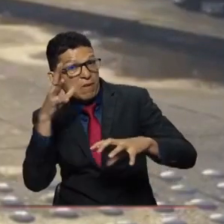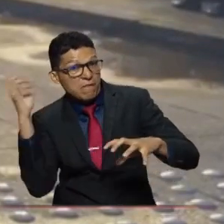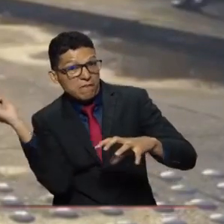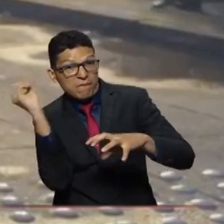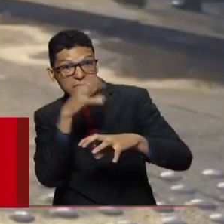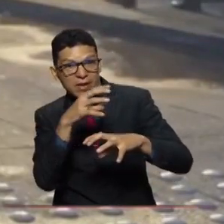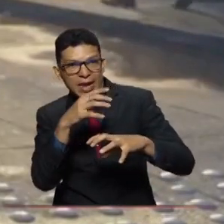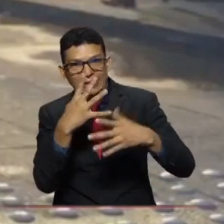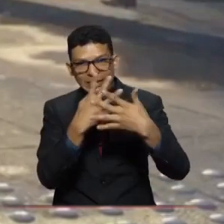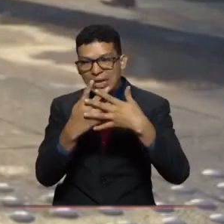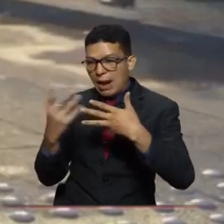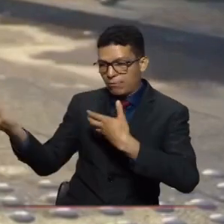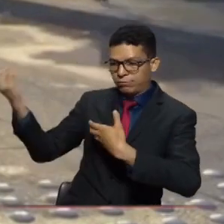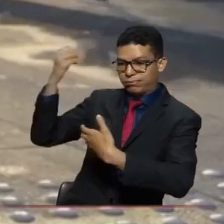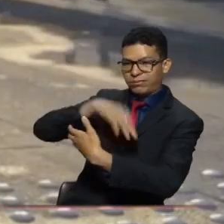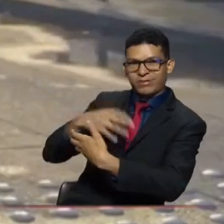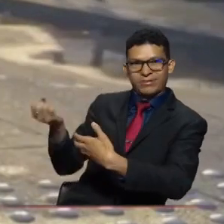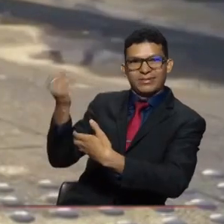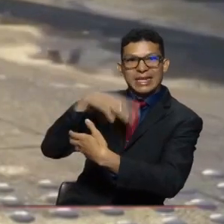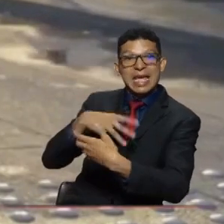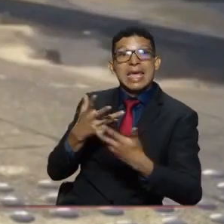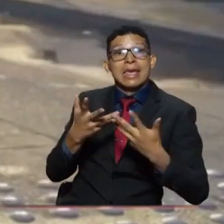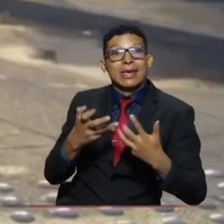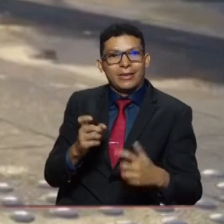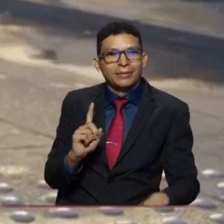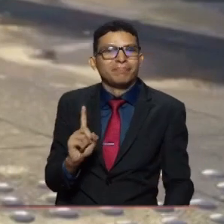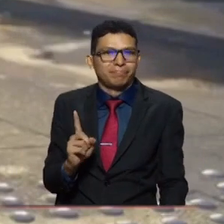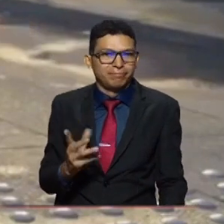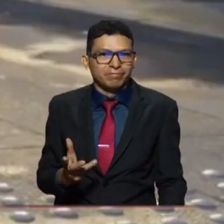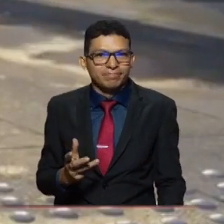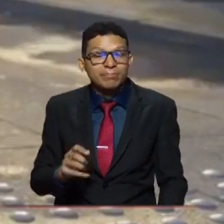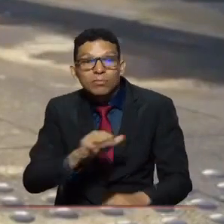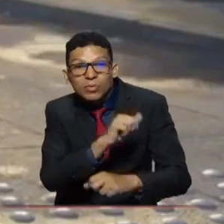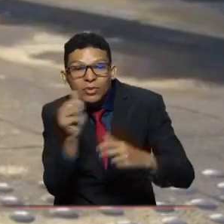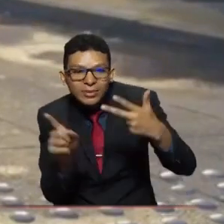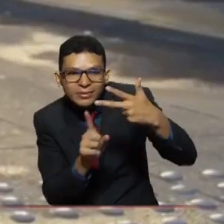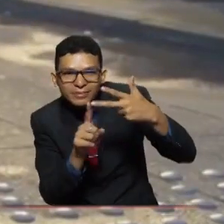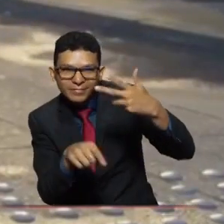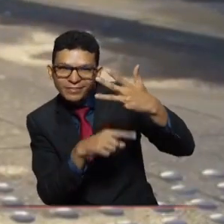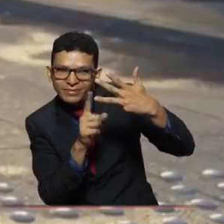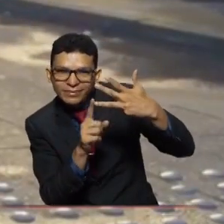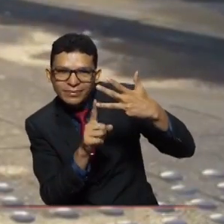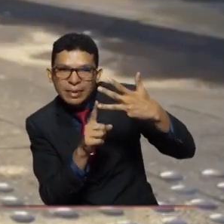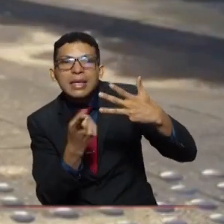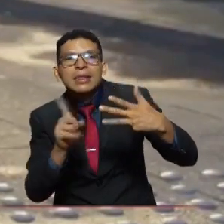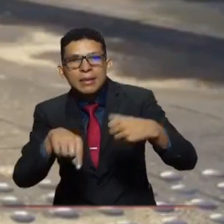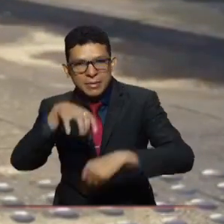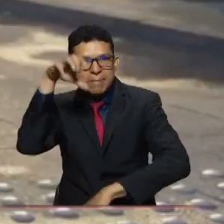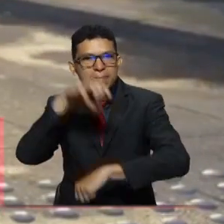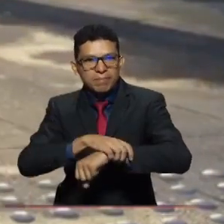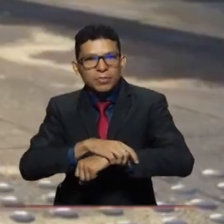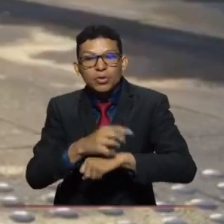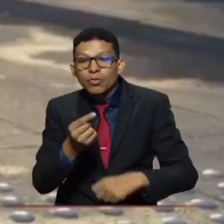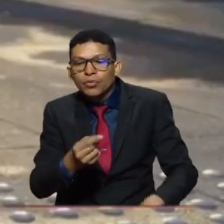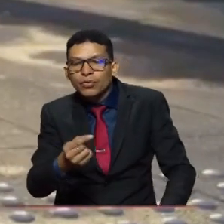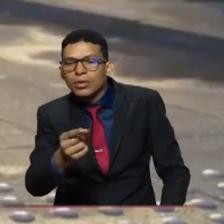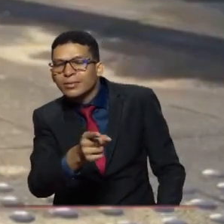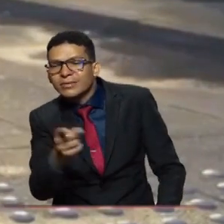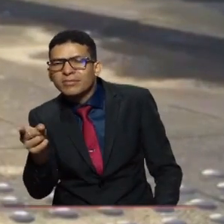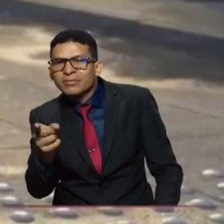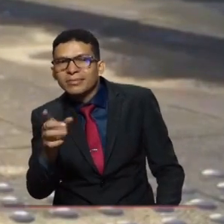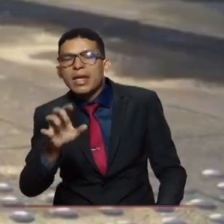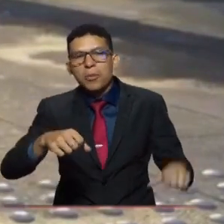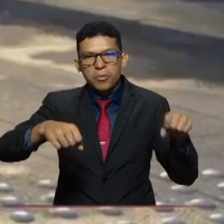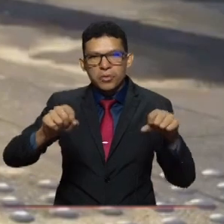centro penitenciario de este mismo municipio. La otra persona restante fue capturada también en situación de flagrancia momentos en que